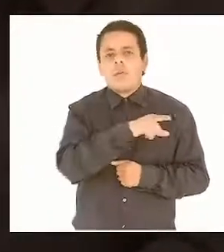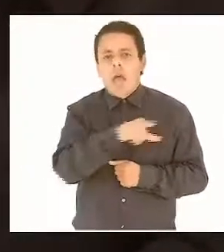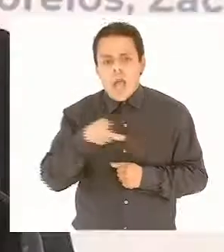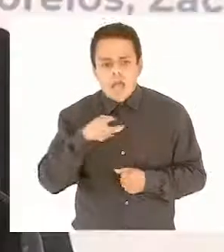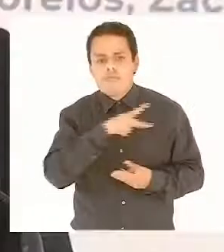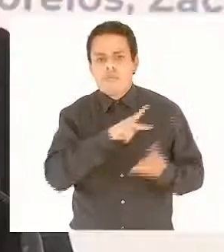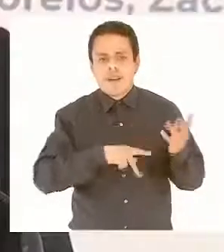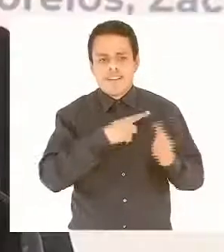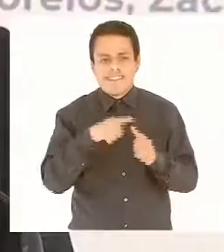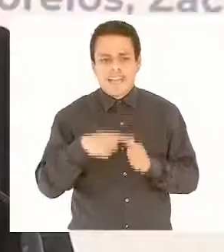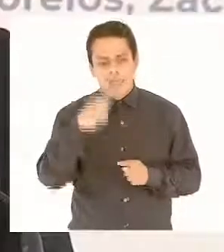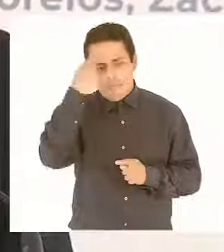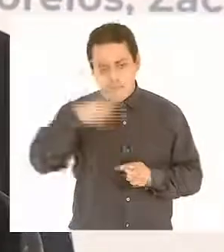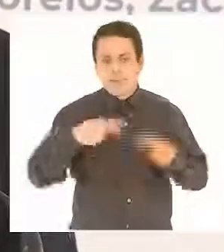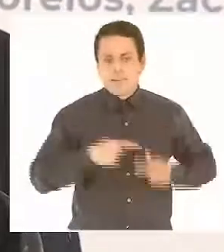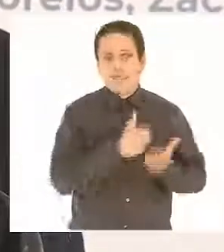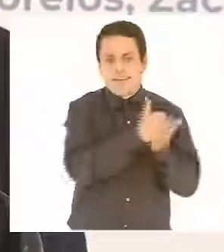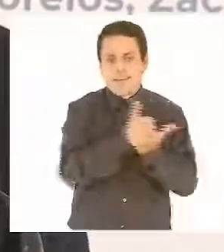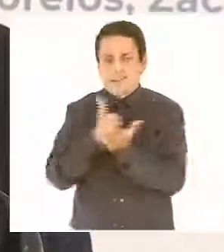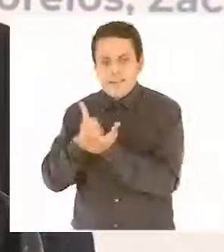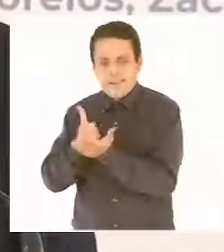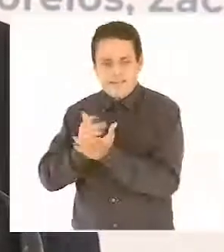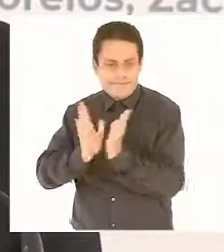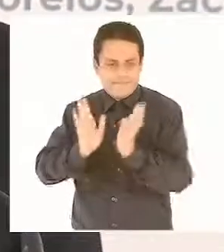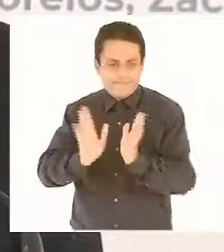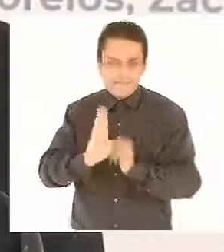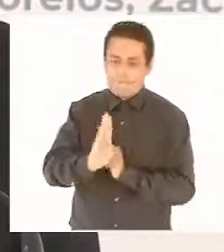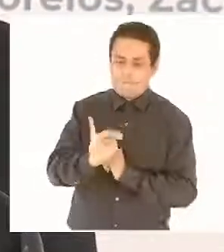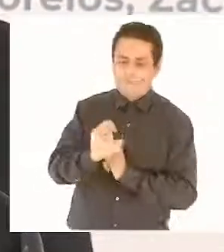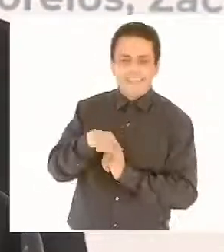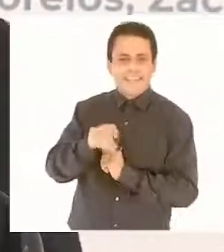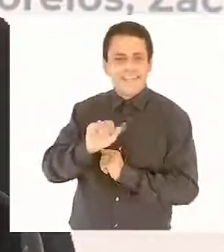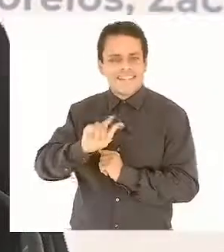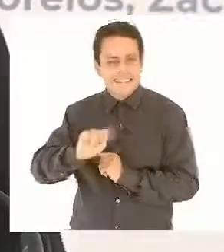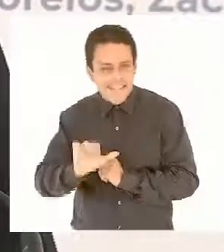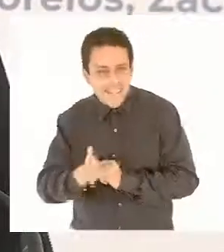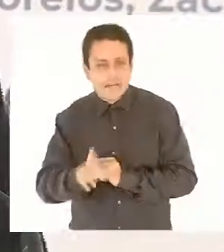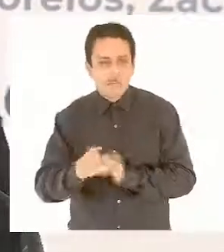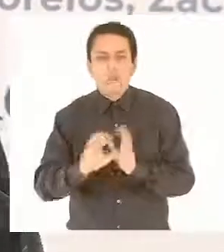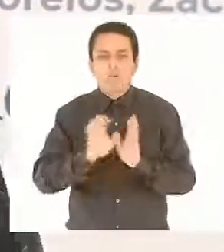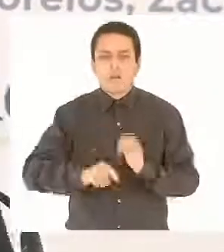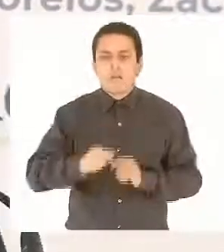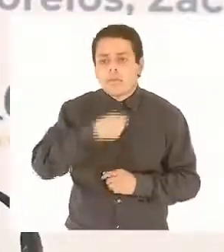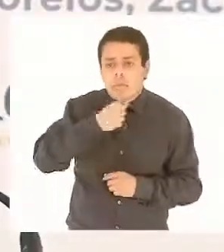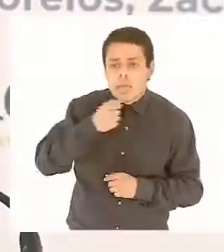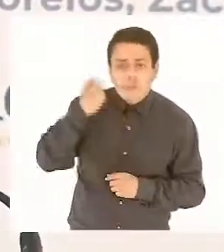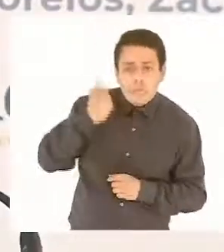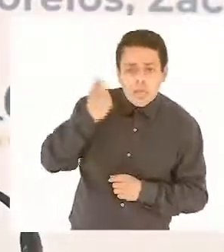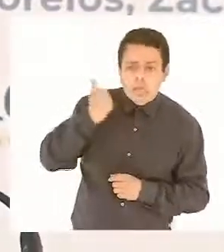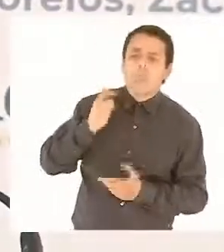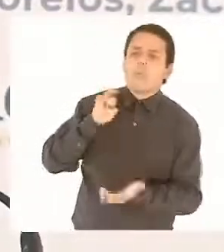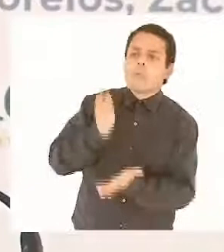bienestar. El que no le falte la pensión al adulto mayor